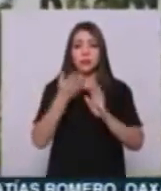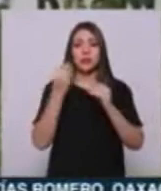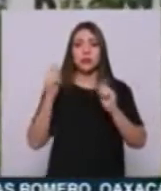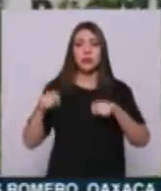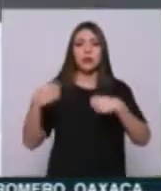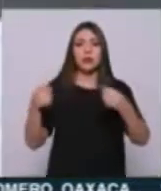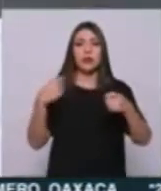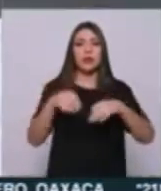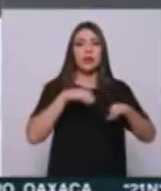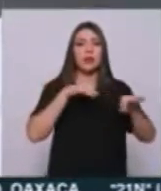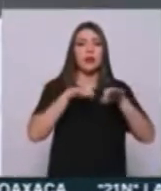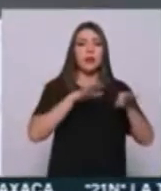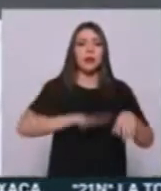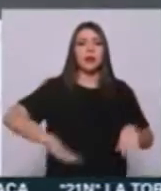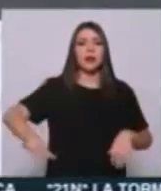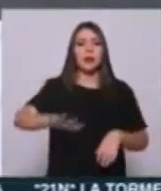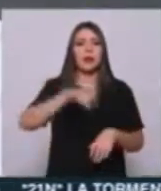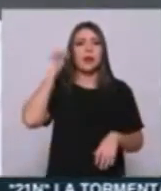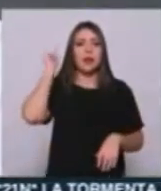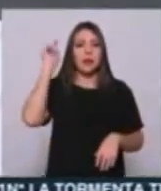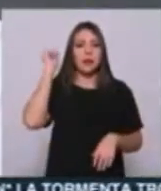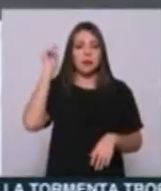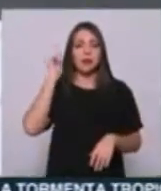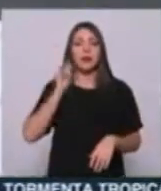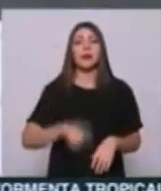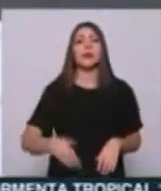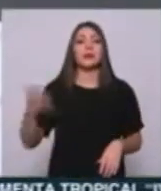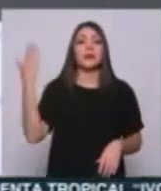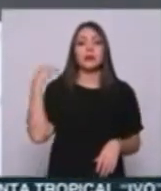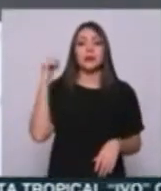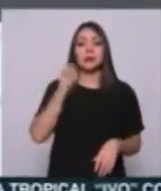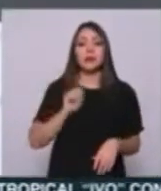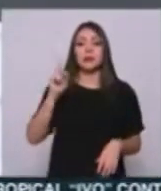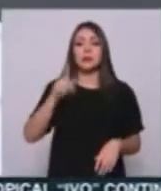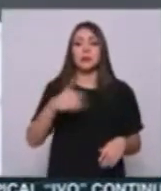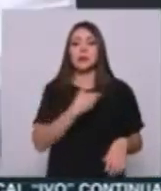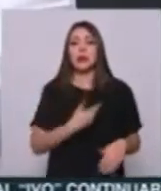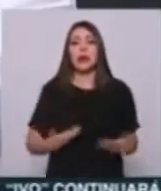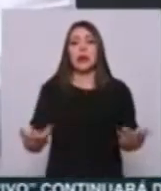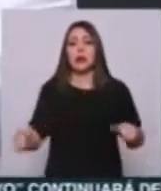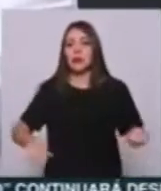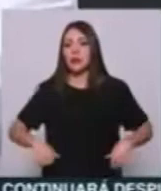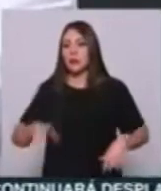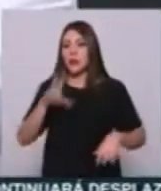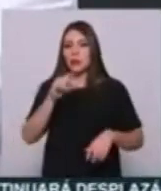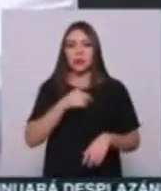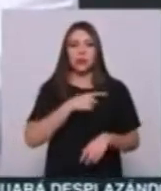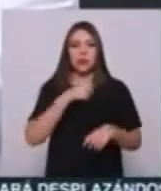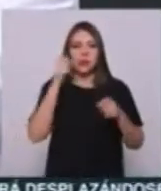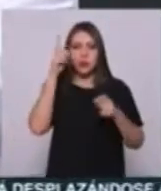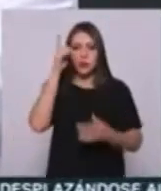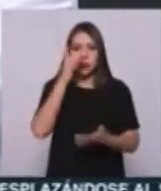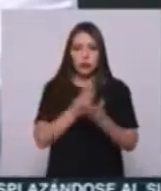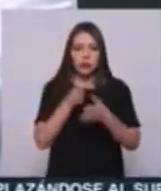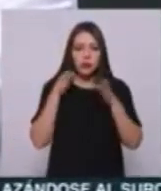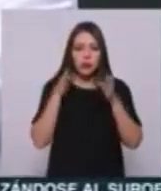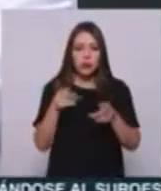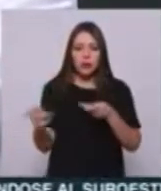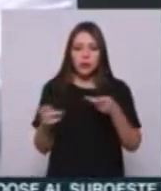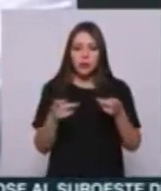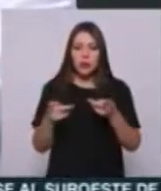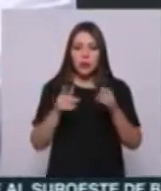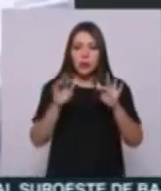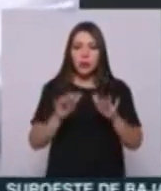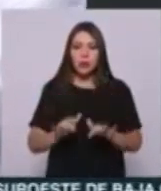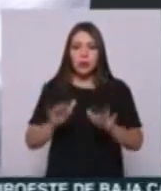empleos en Tabasco. Este fin de semana, el presidente no tendrá actividades, dado que se enfocará a redactar el informe que ofrecerá